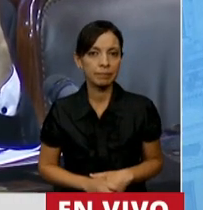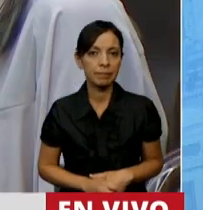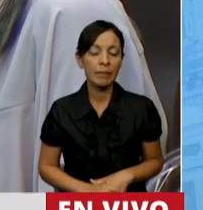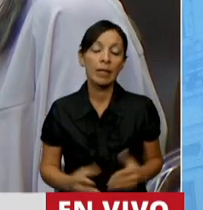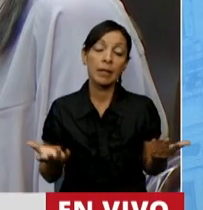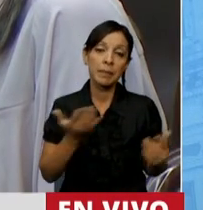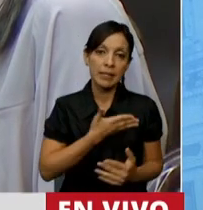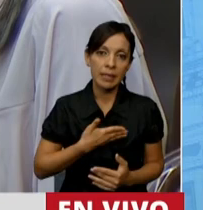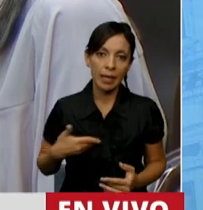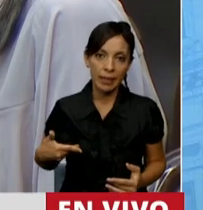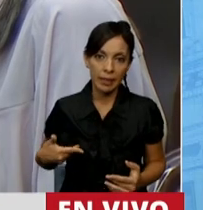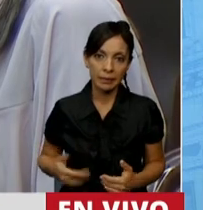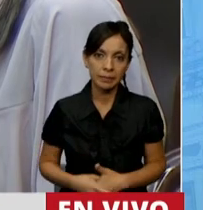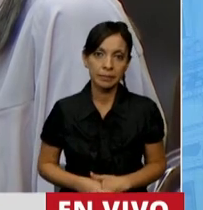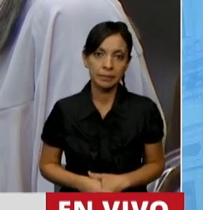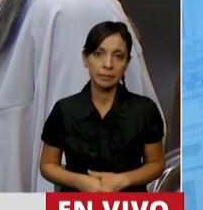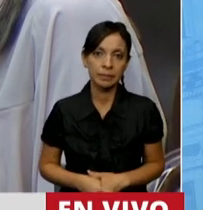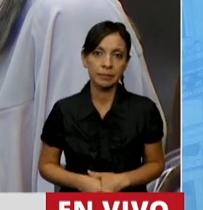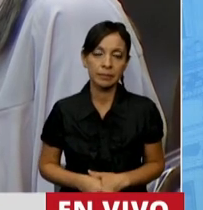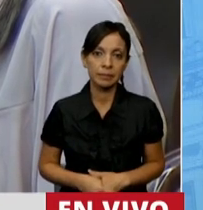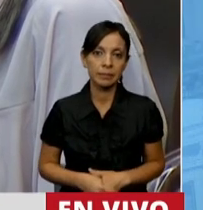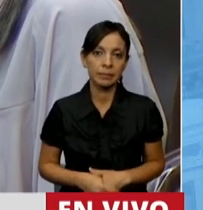Señor presidente,